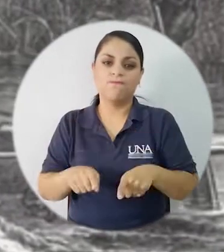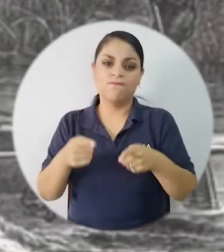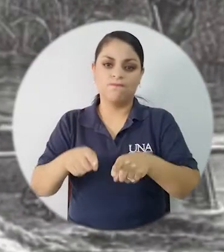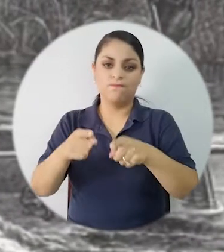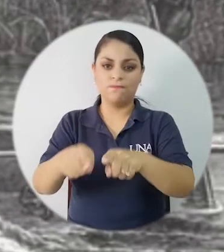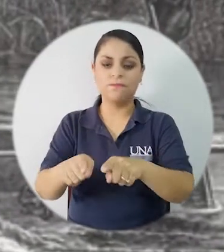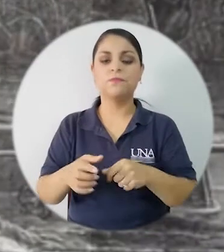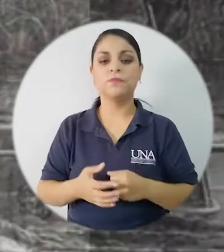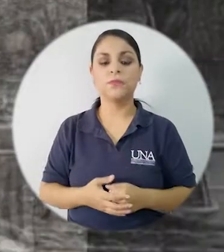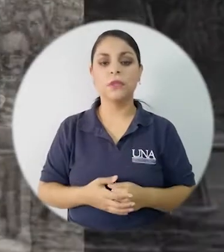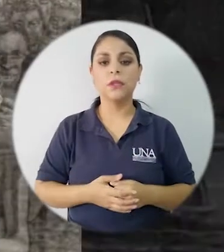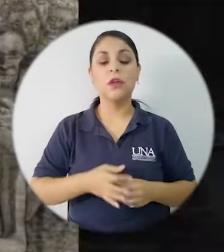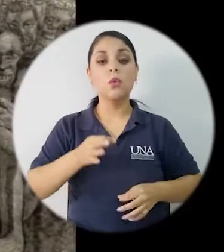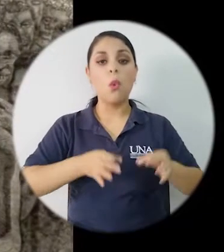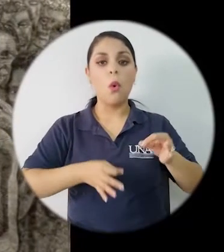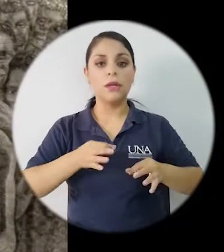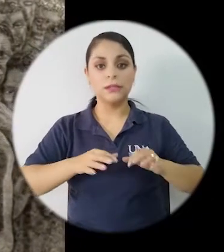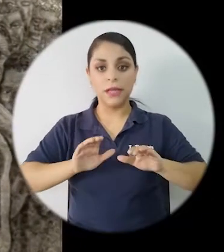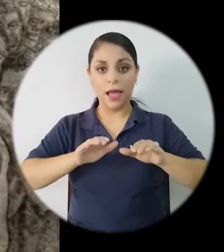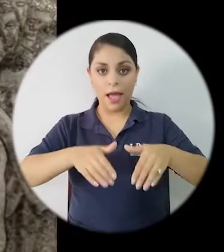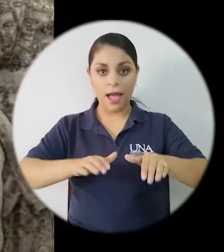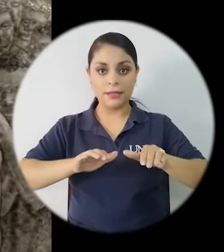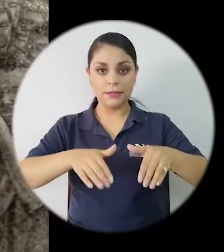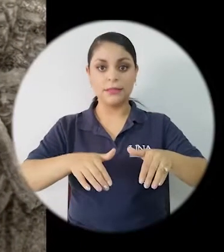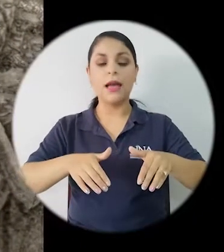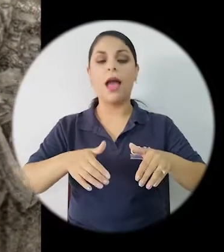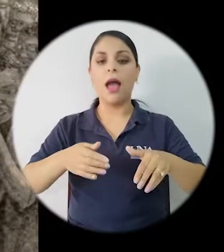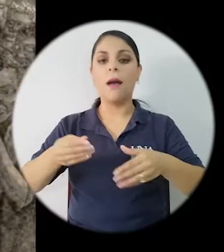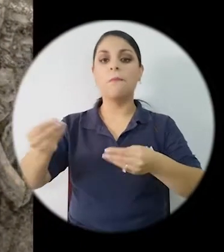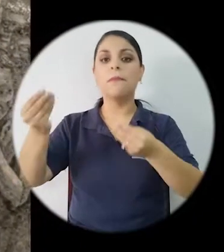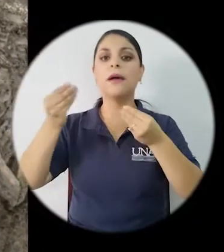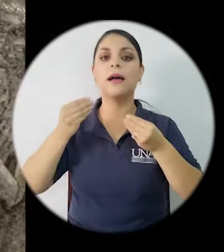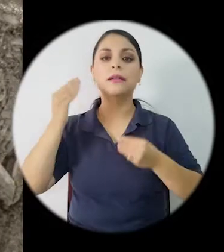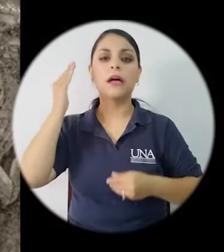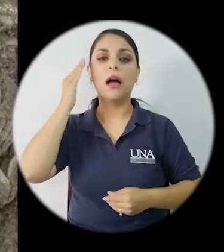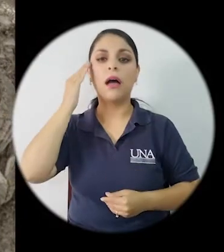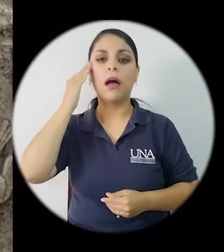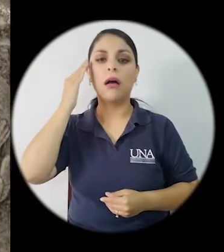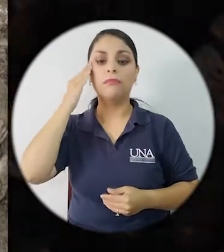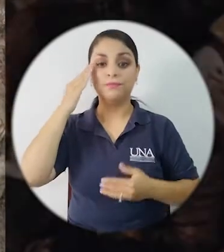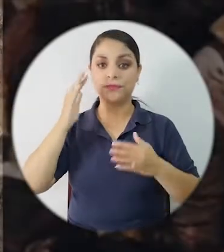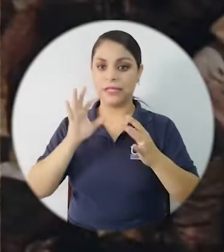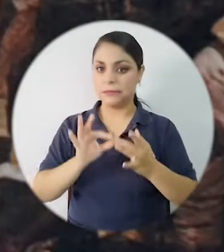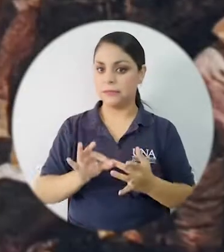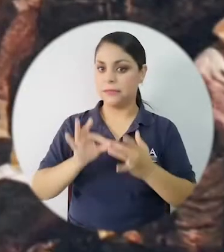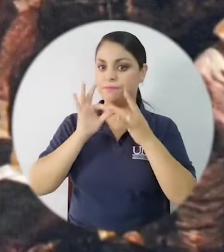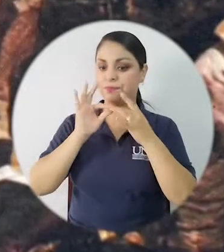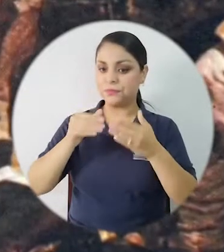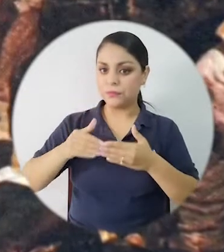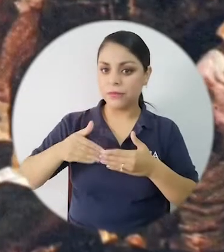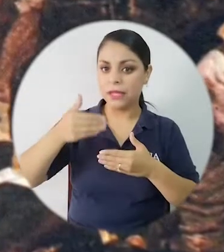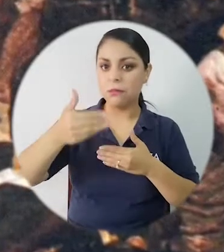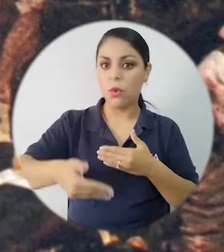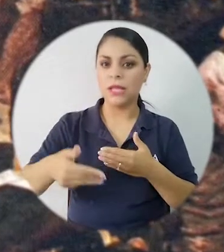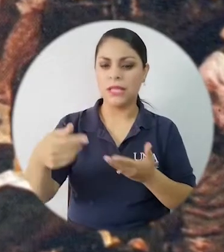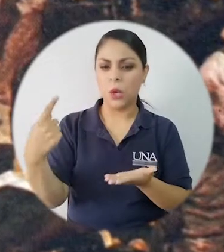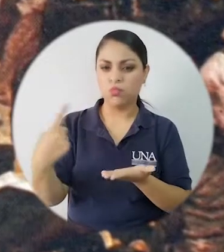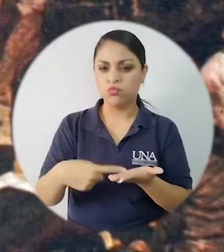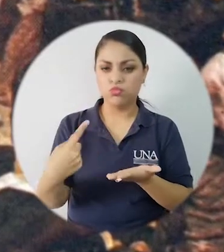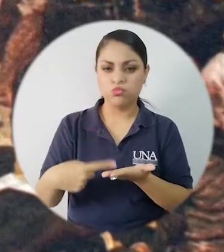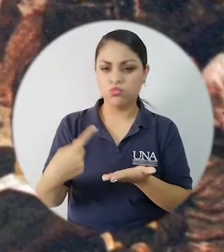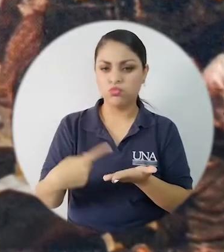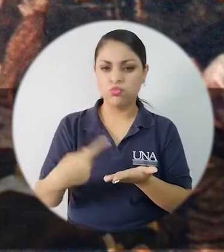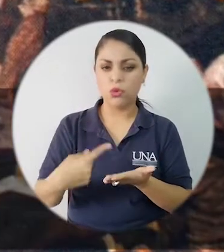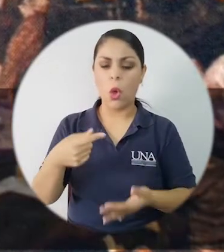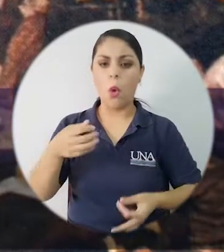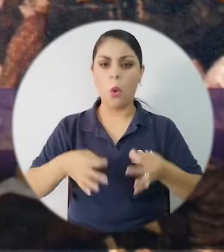cortes. Y Cádiz nos deja ver desde ese periodo, especialmente después de todas las